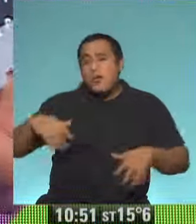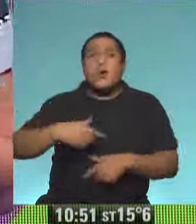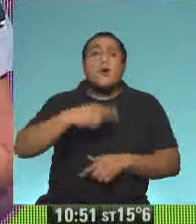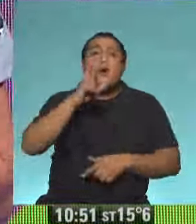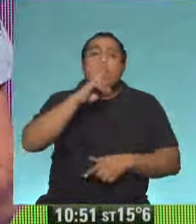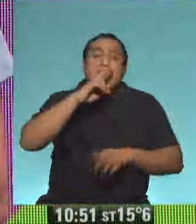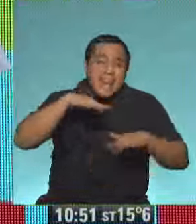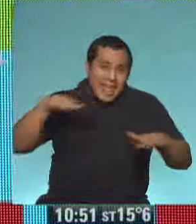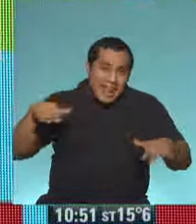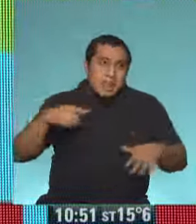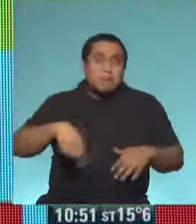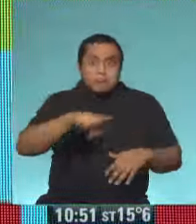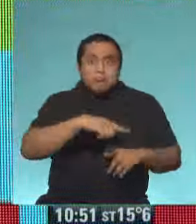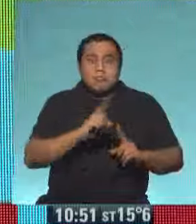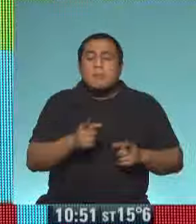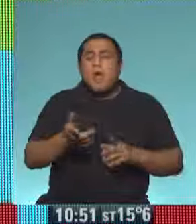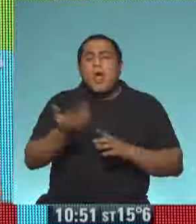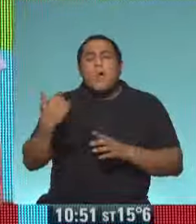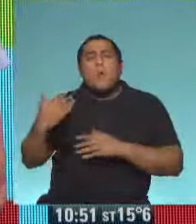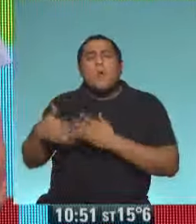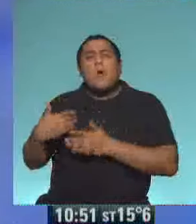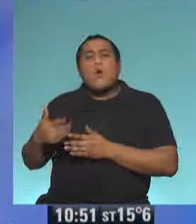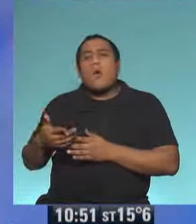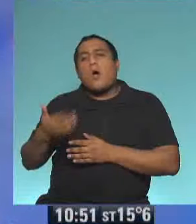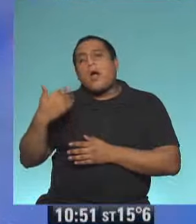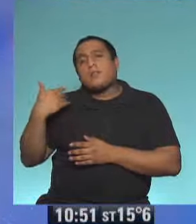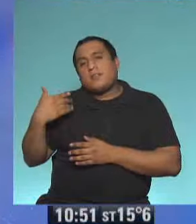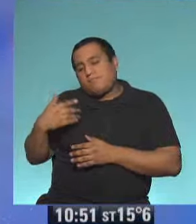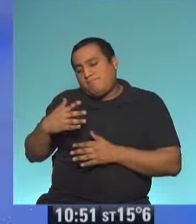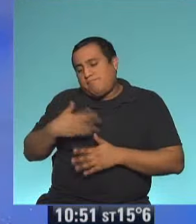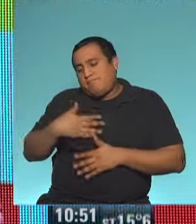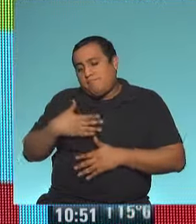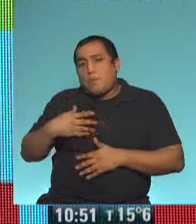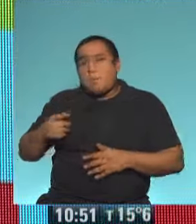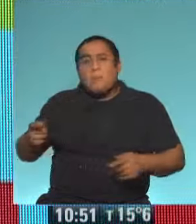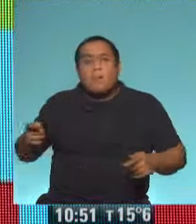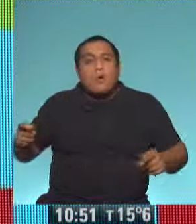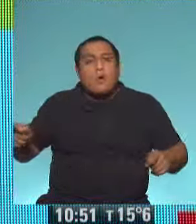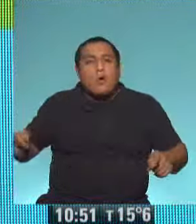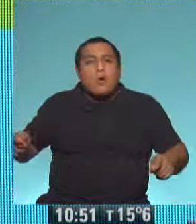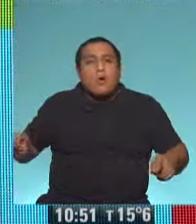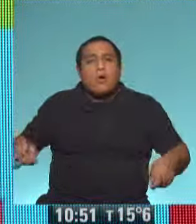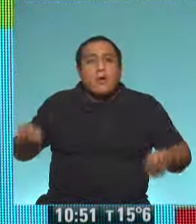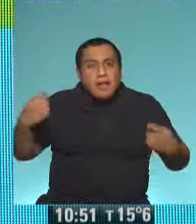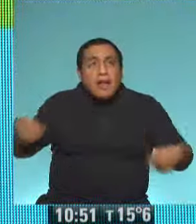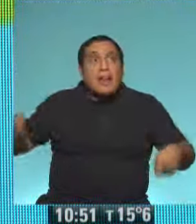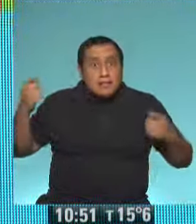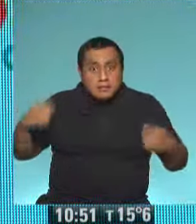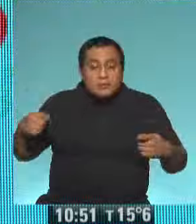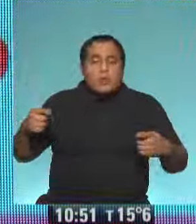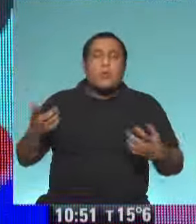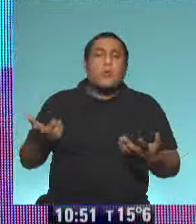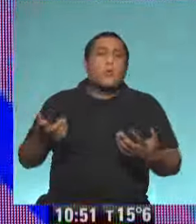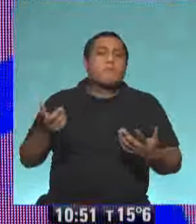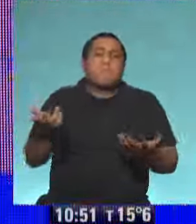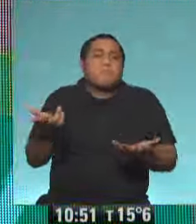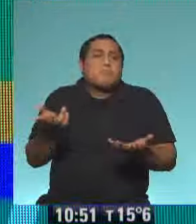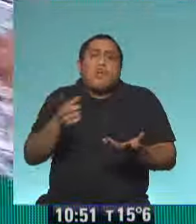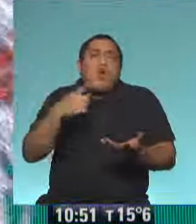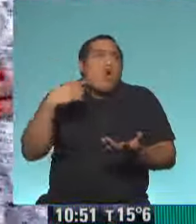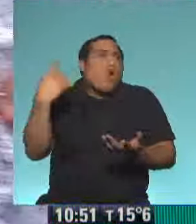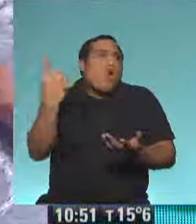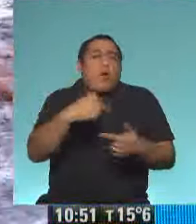sucede con esos juegos que antes eran más típicos de nosotras, como el elástico, saltar la soga. Ahora en el recreo